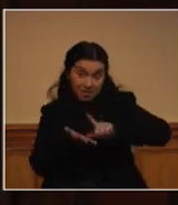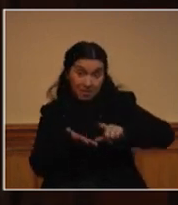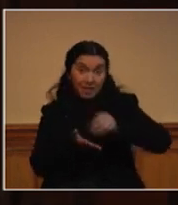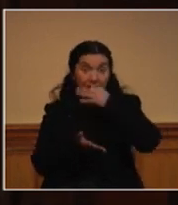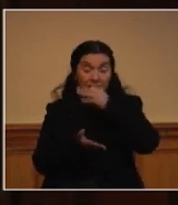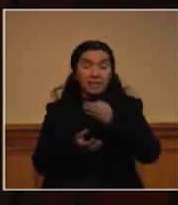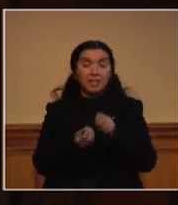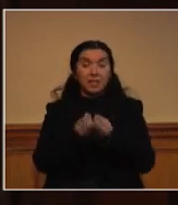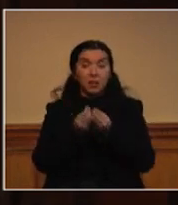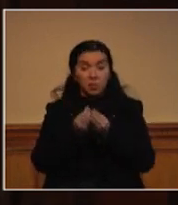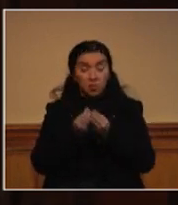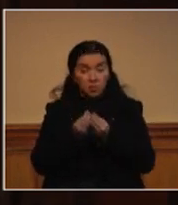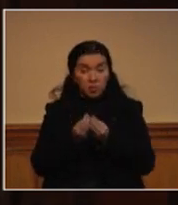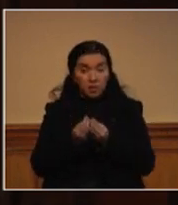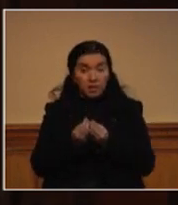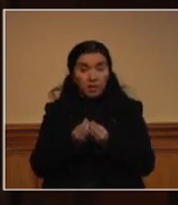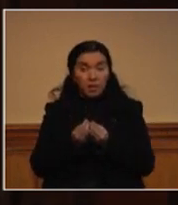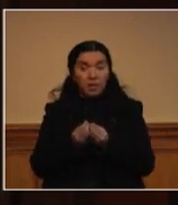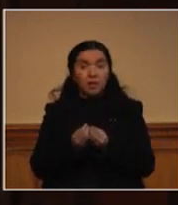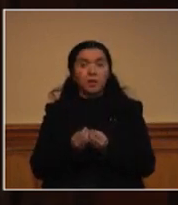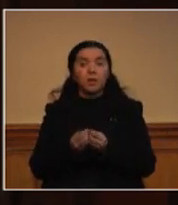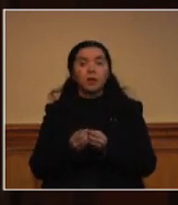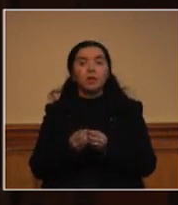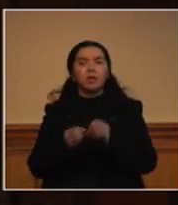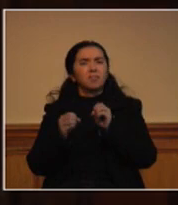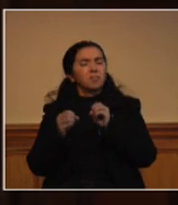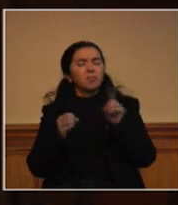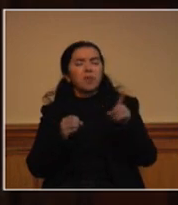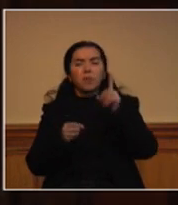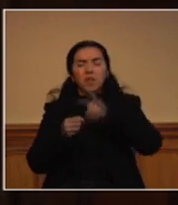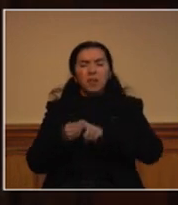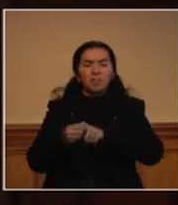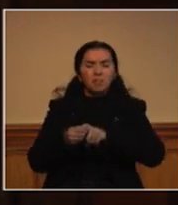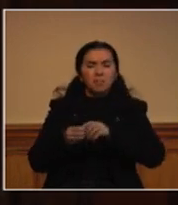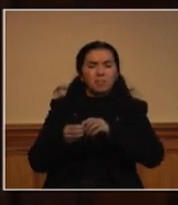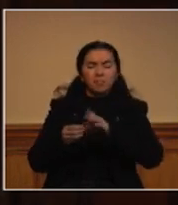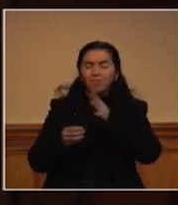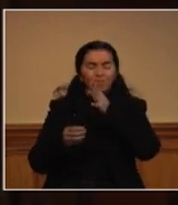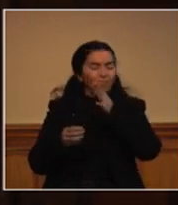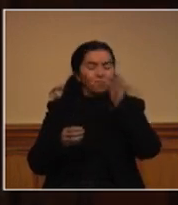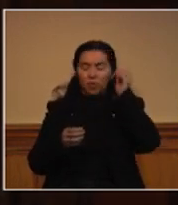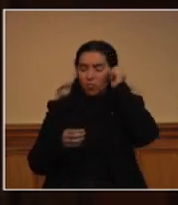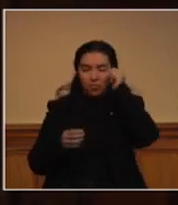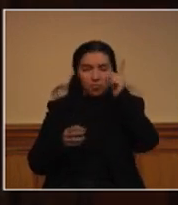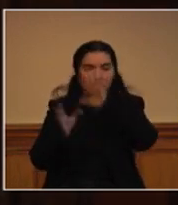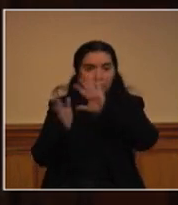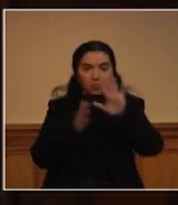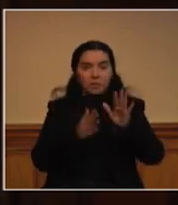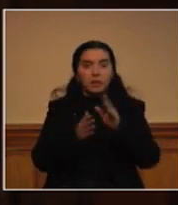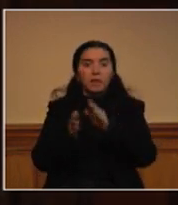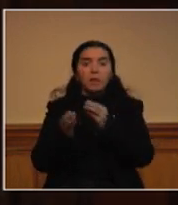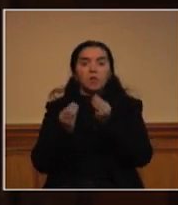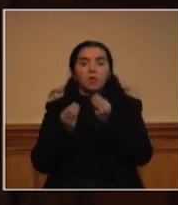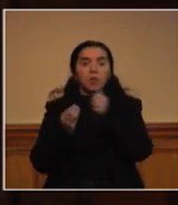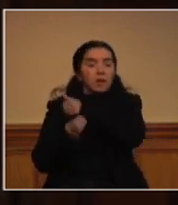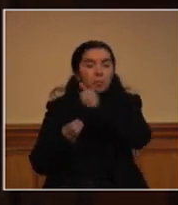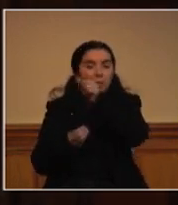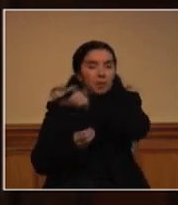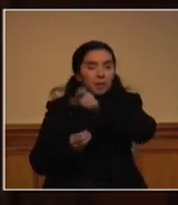buena instrucción es buena para todos los alumnos. O sea, no estamos buscando procesos de